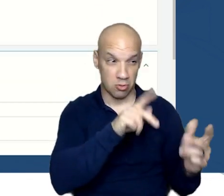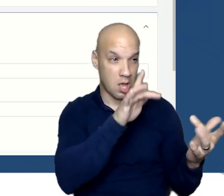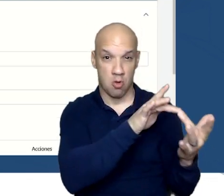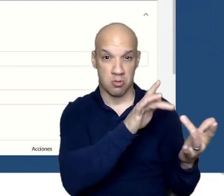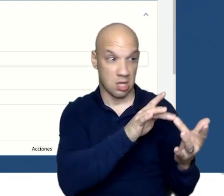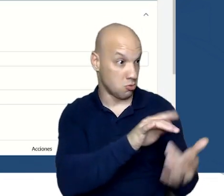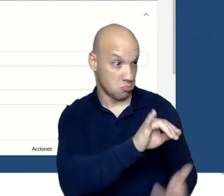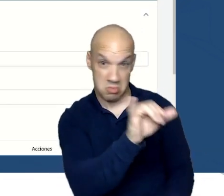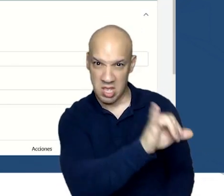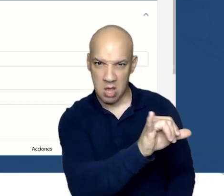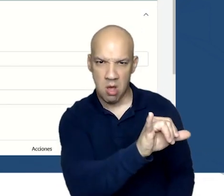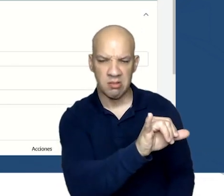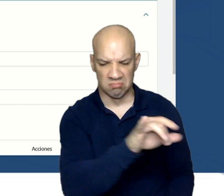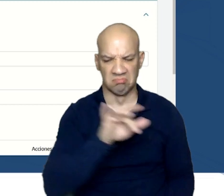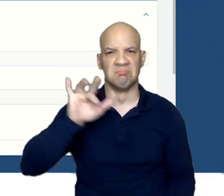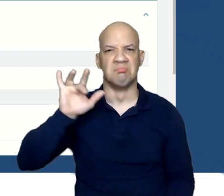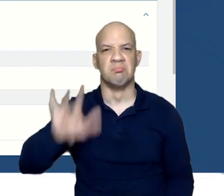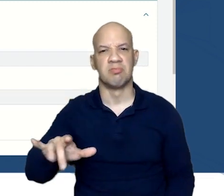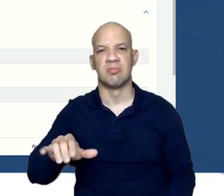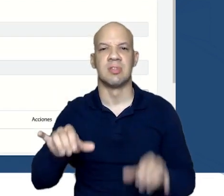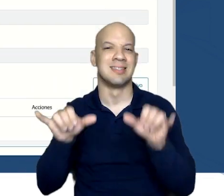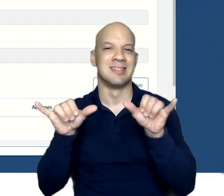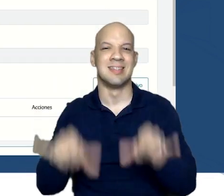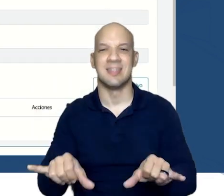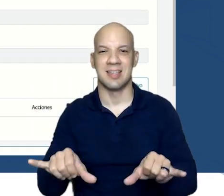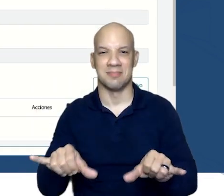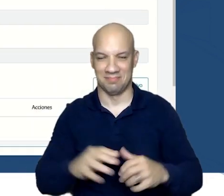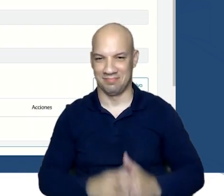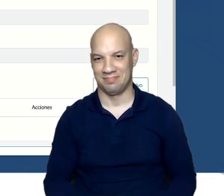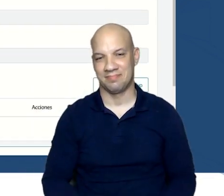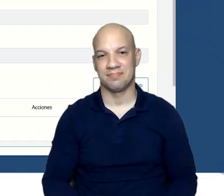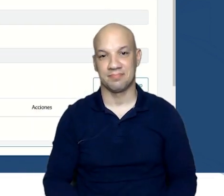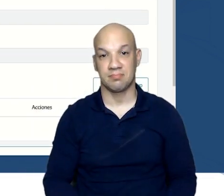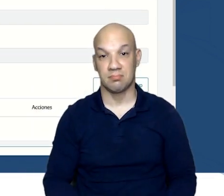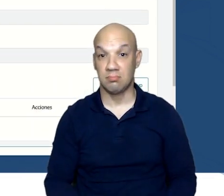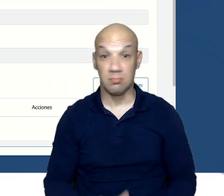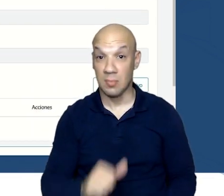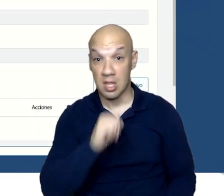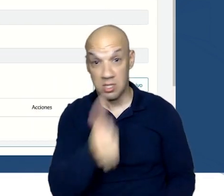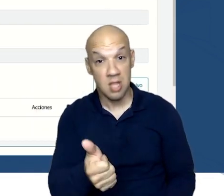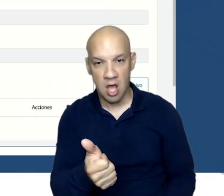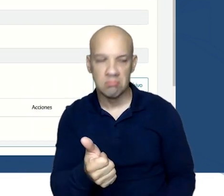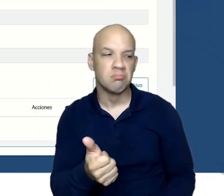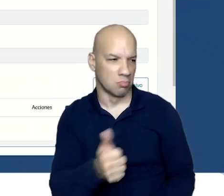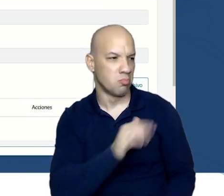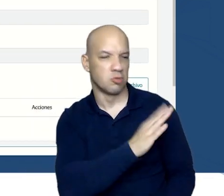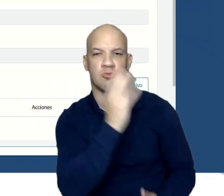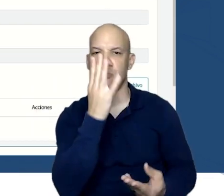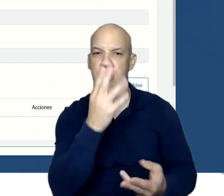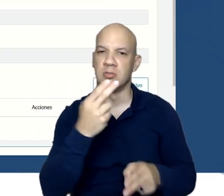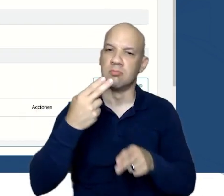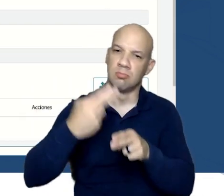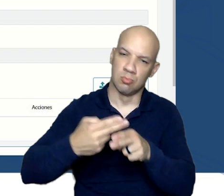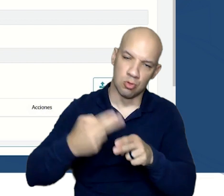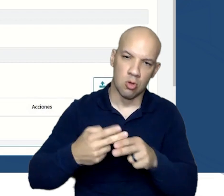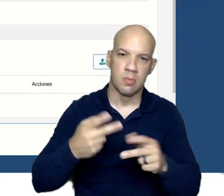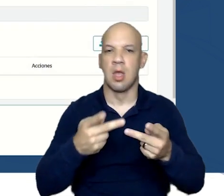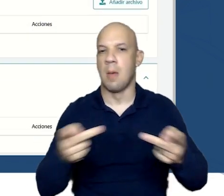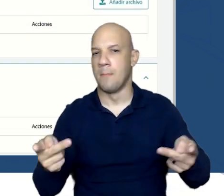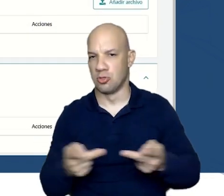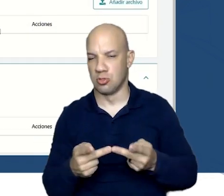contacto primario, podrá hacer clic en Igual que el contacto primario. De lo contrario, deberá completar el